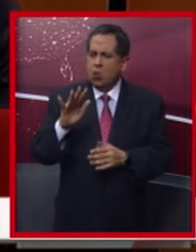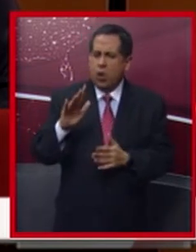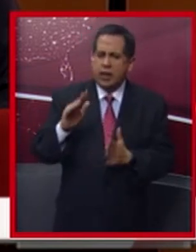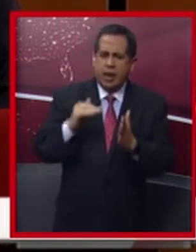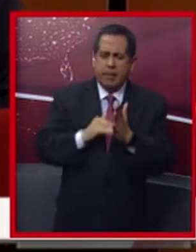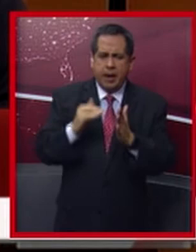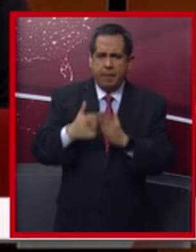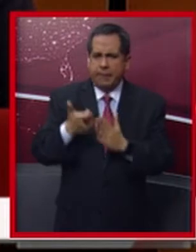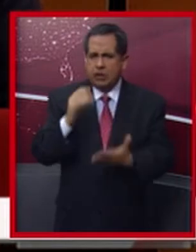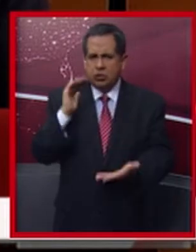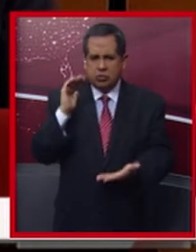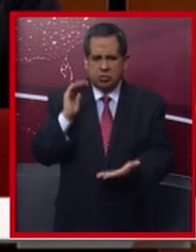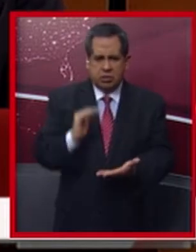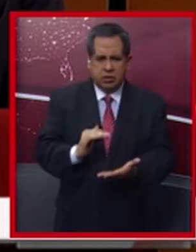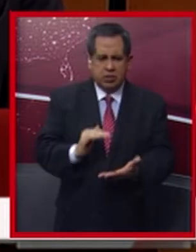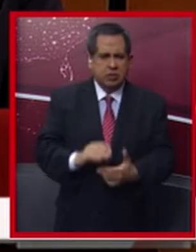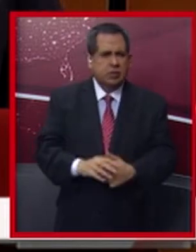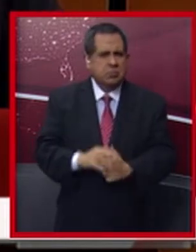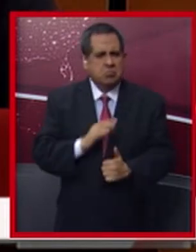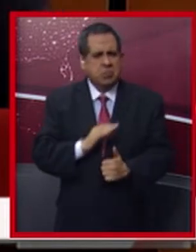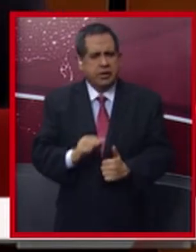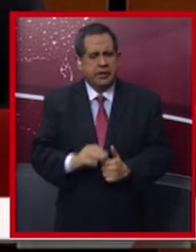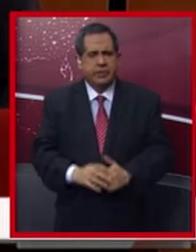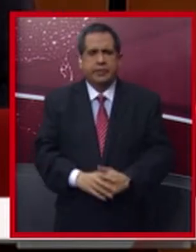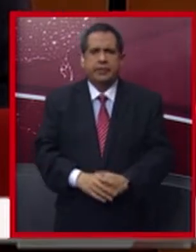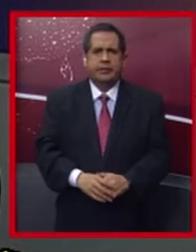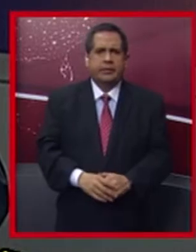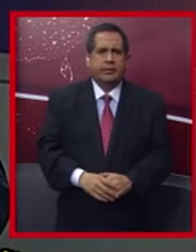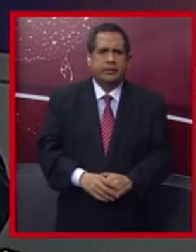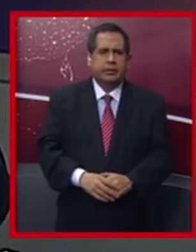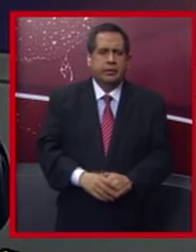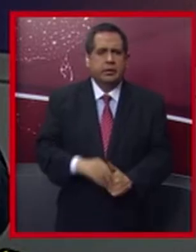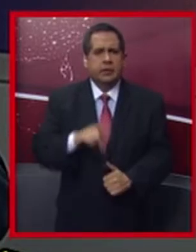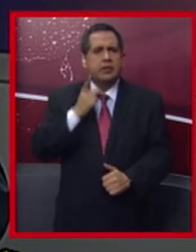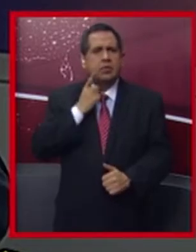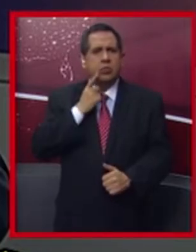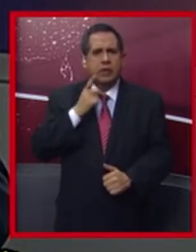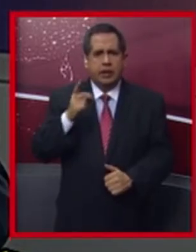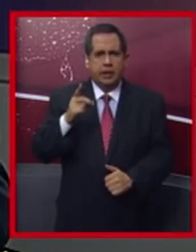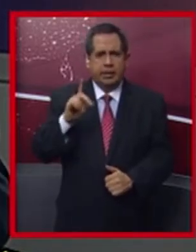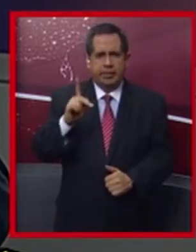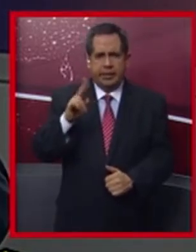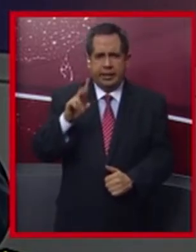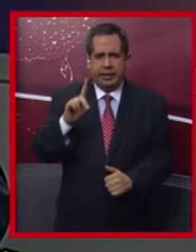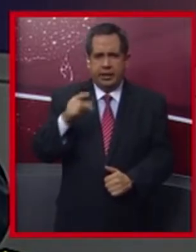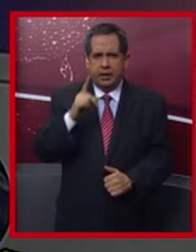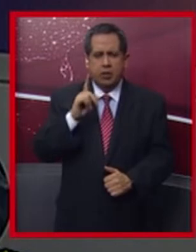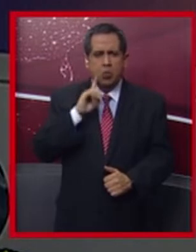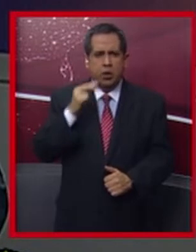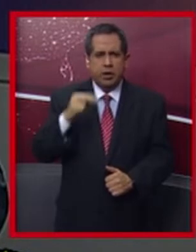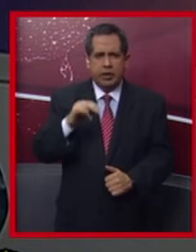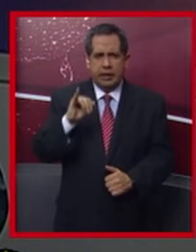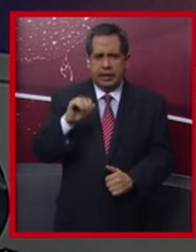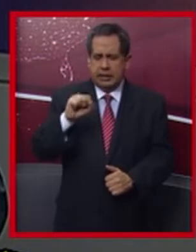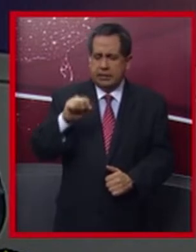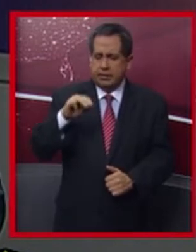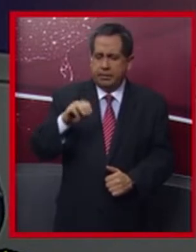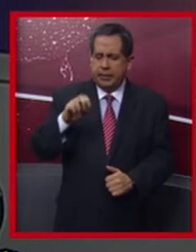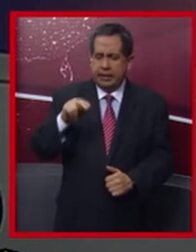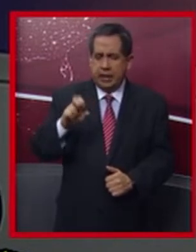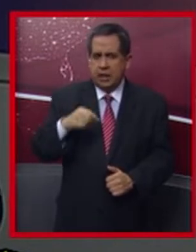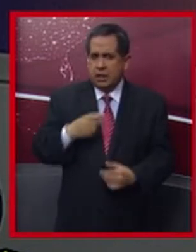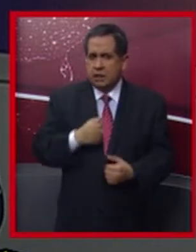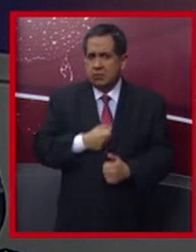50 millones de pesos. Bueno, y la diputada del PRD, Cristina Ismene Gaitán, manifestó